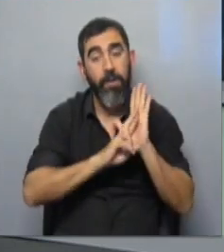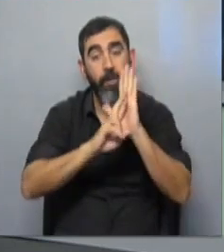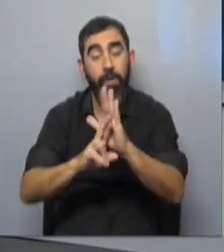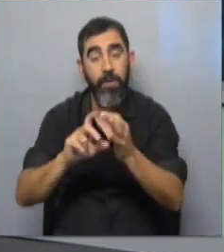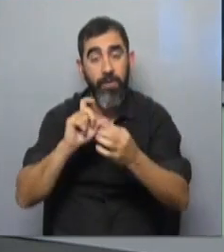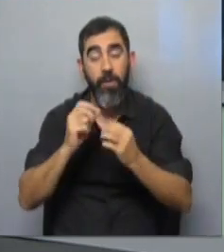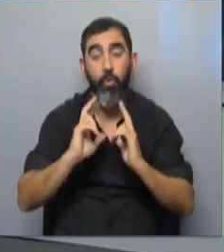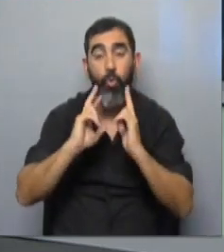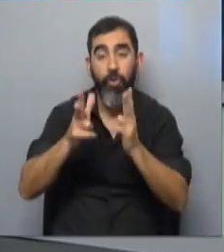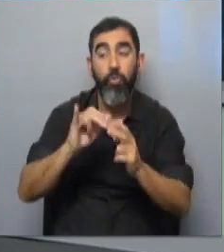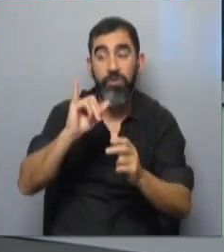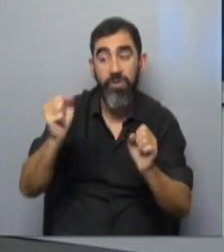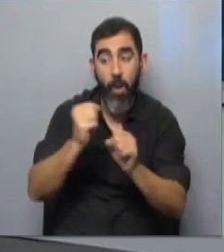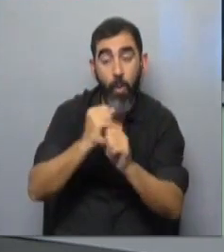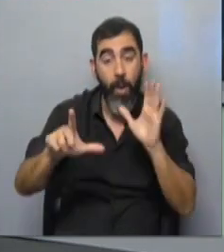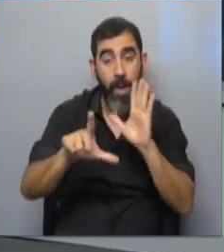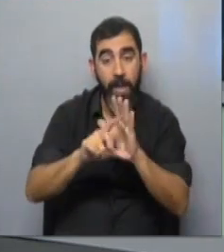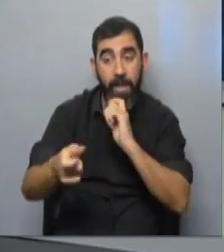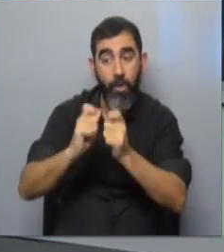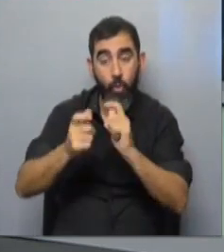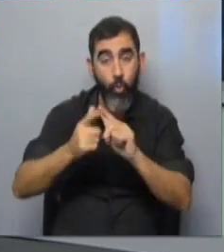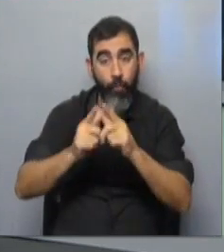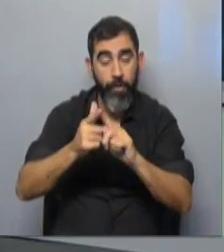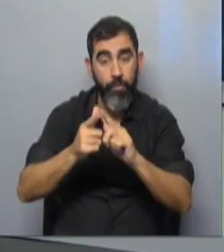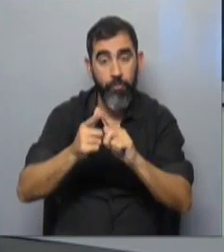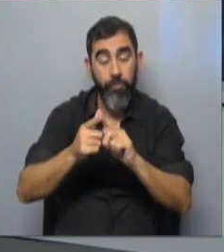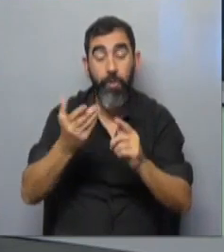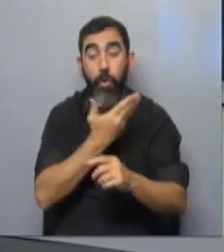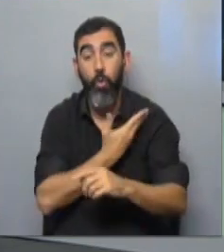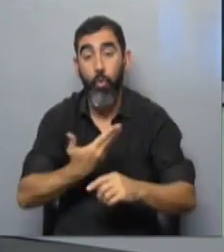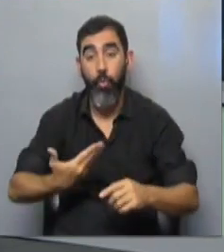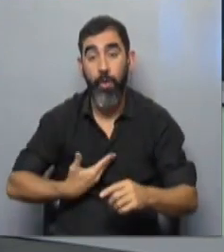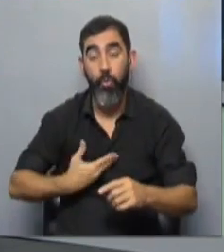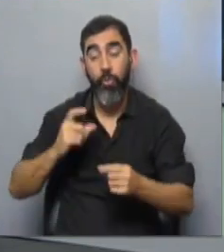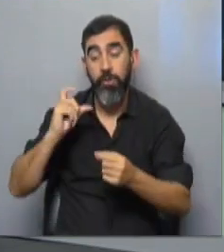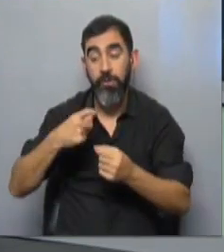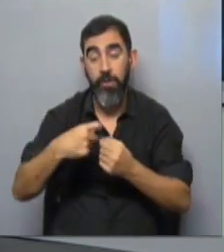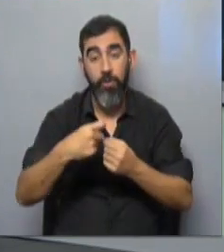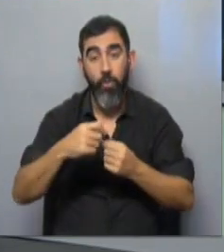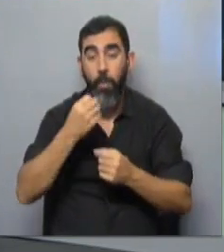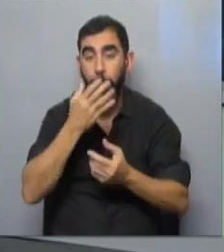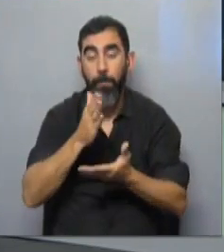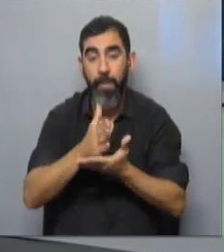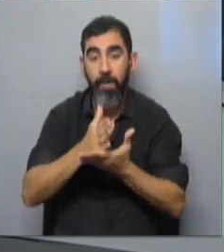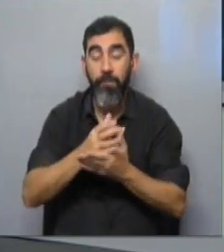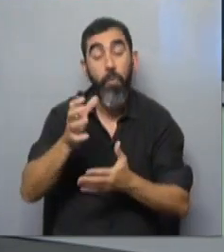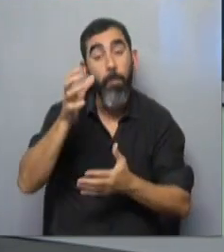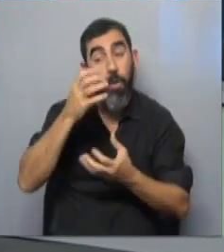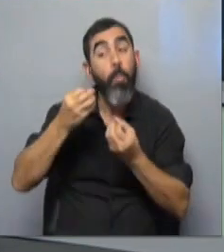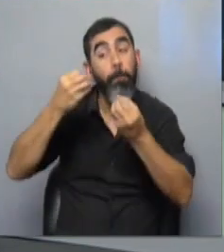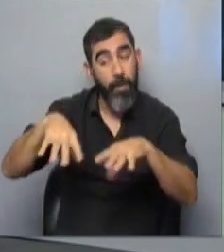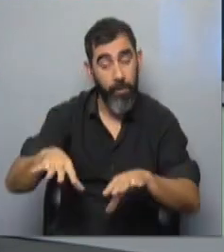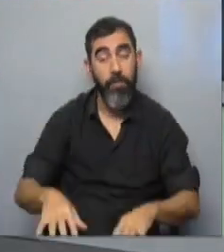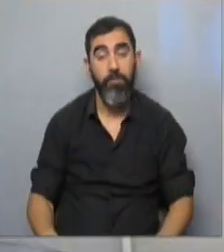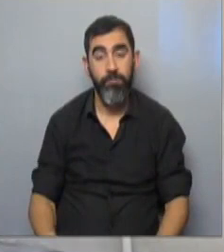este gremio, dijo que si se aprueba la ley de negociación colectiva que impulsa el gobierno, un sindicato que obtuvo beneficios corre el riesgo de